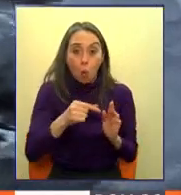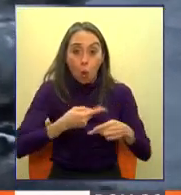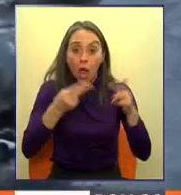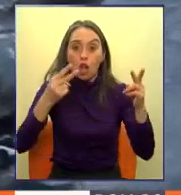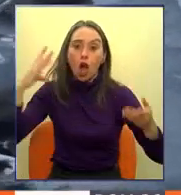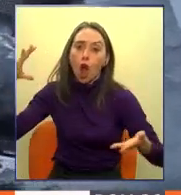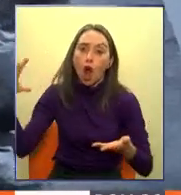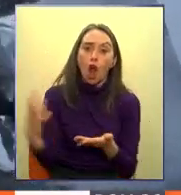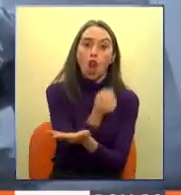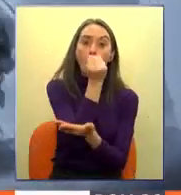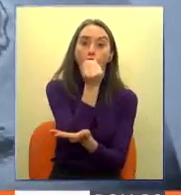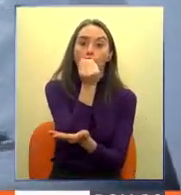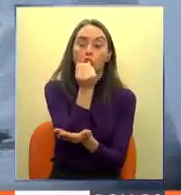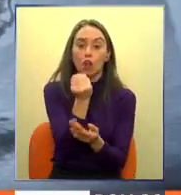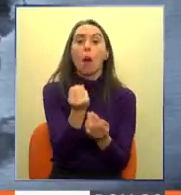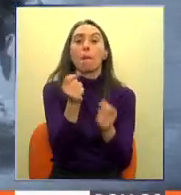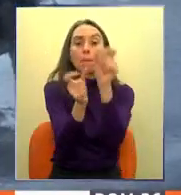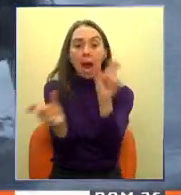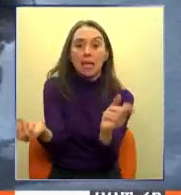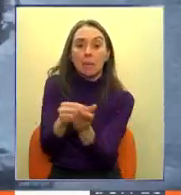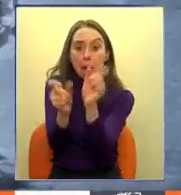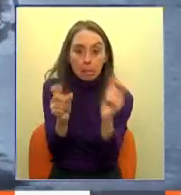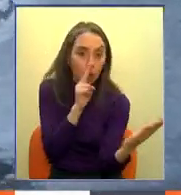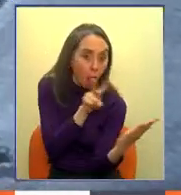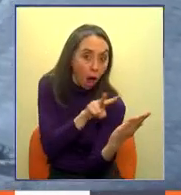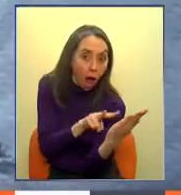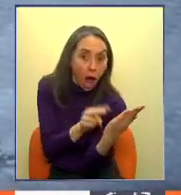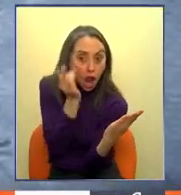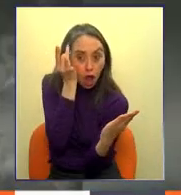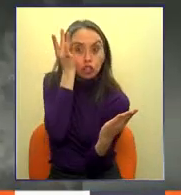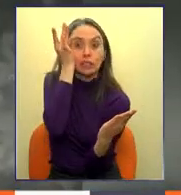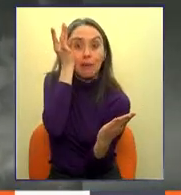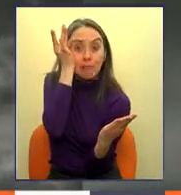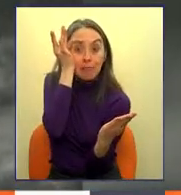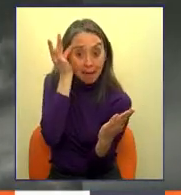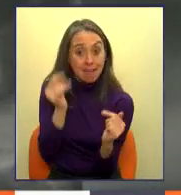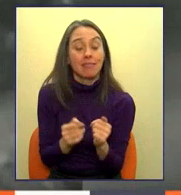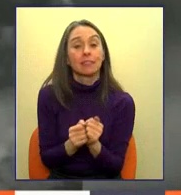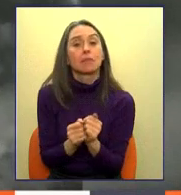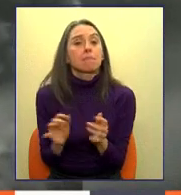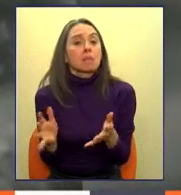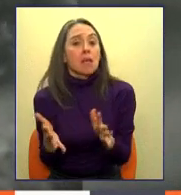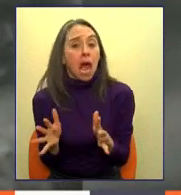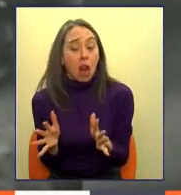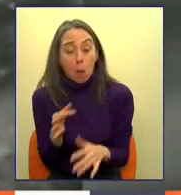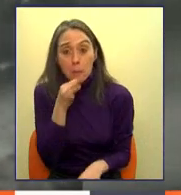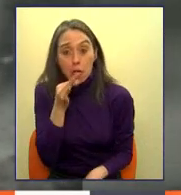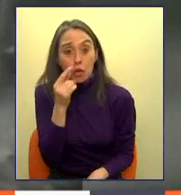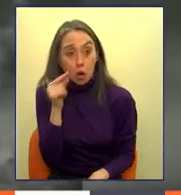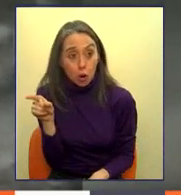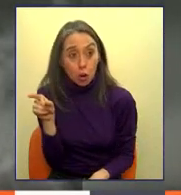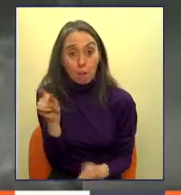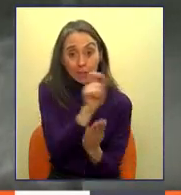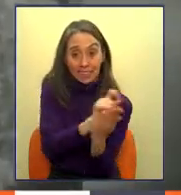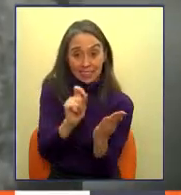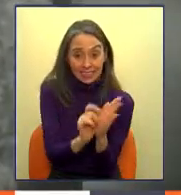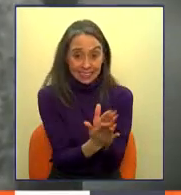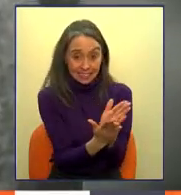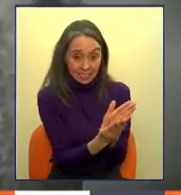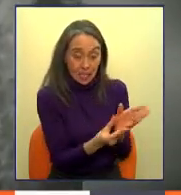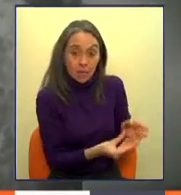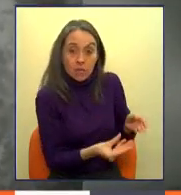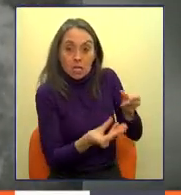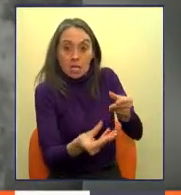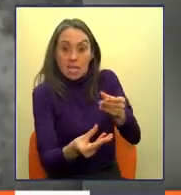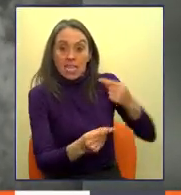epopeya a muchas más personas. Tal vez si entregamos esta historia, o